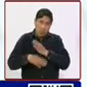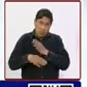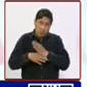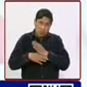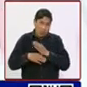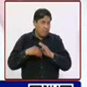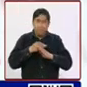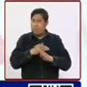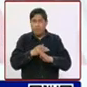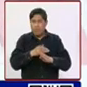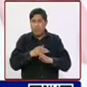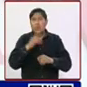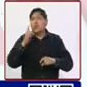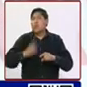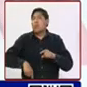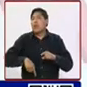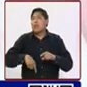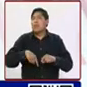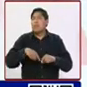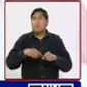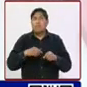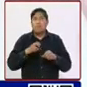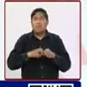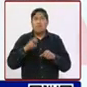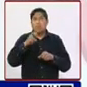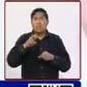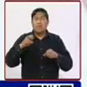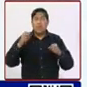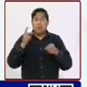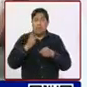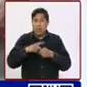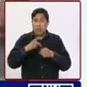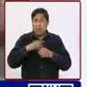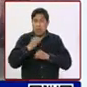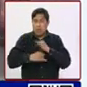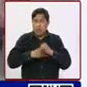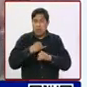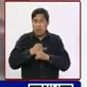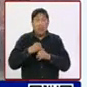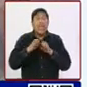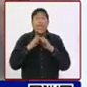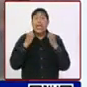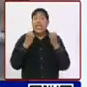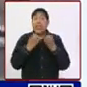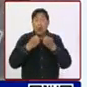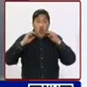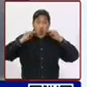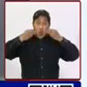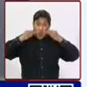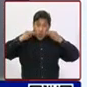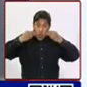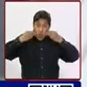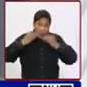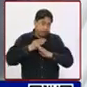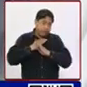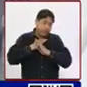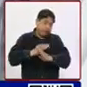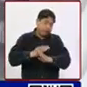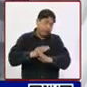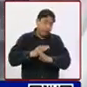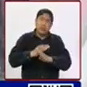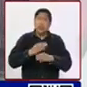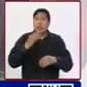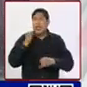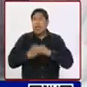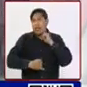estaba vetado, no calificaba para hacer partidos internacionales. El estadio de Montero está prácticamente vetado para